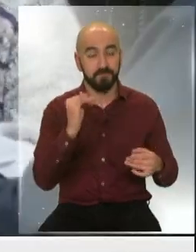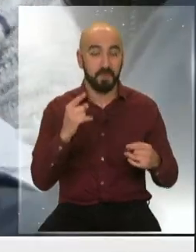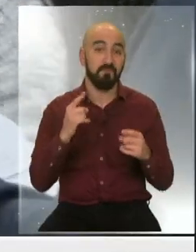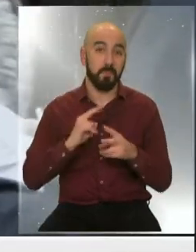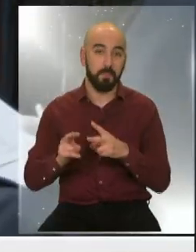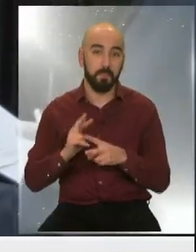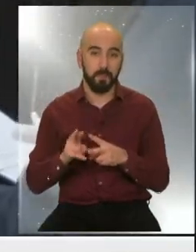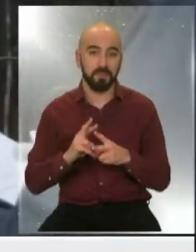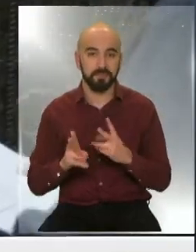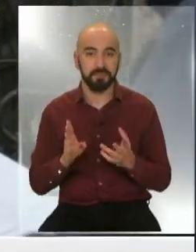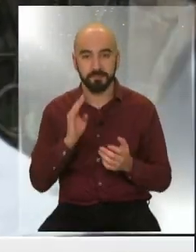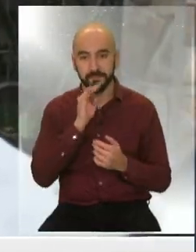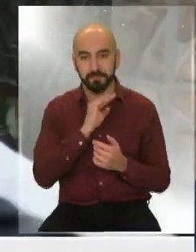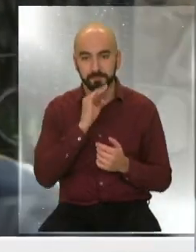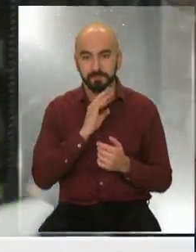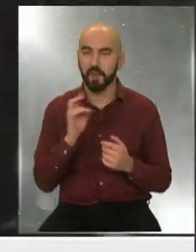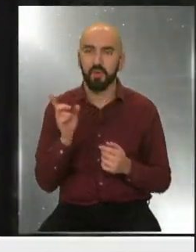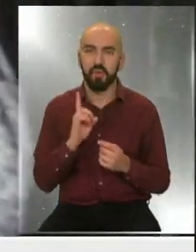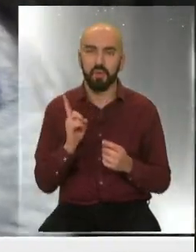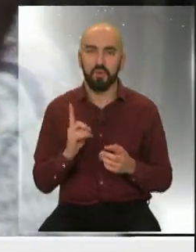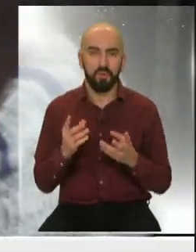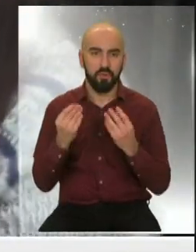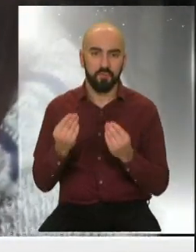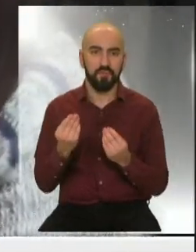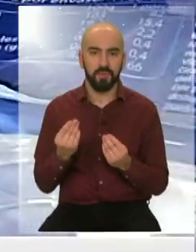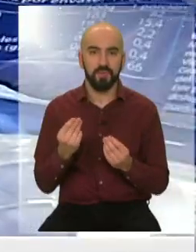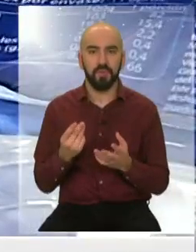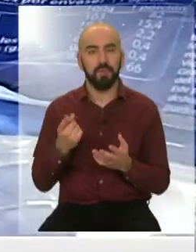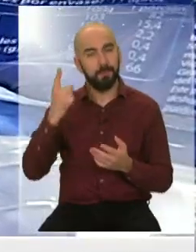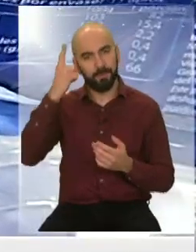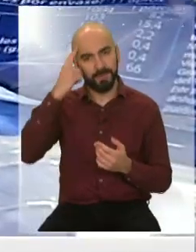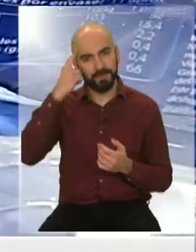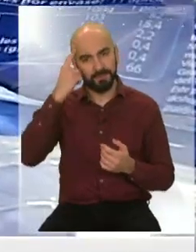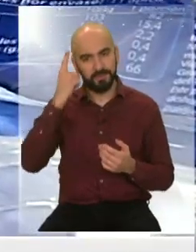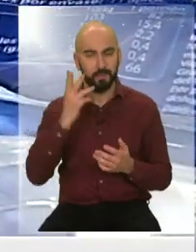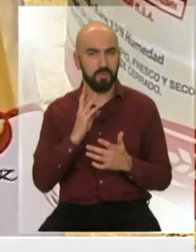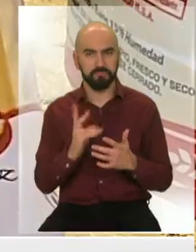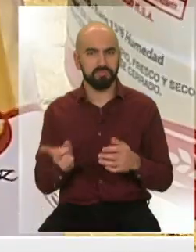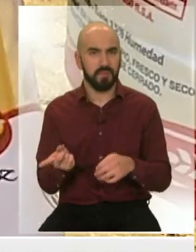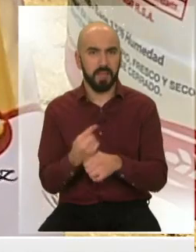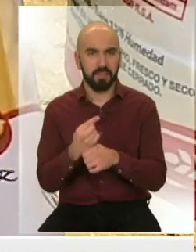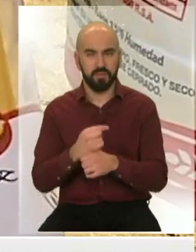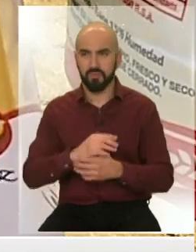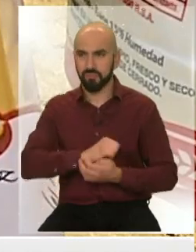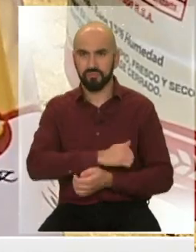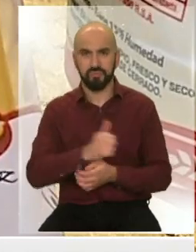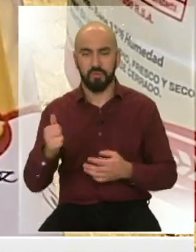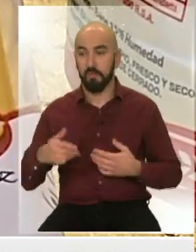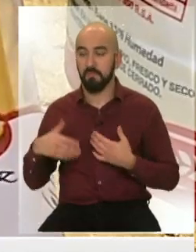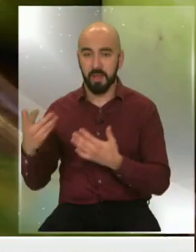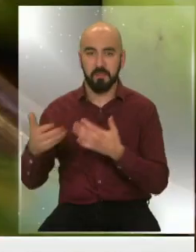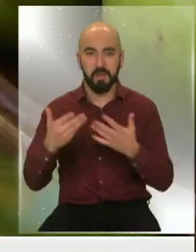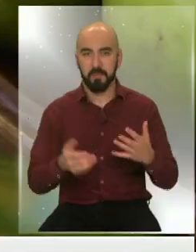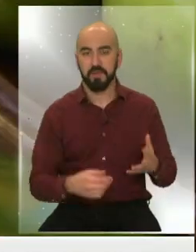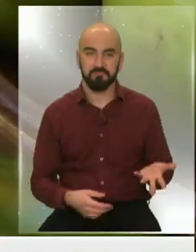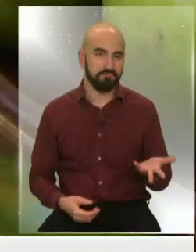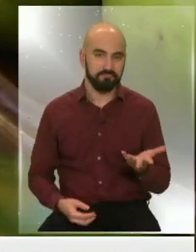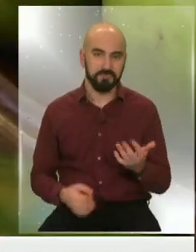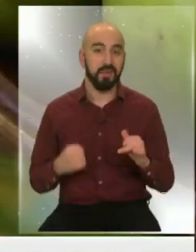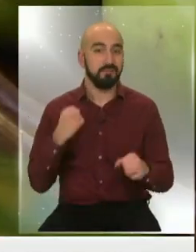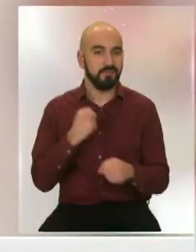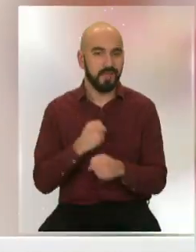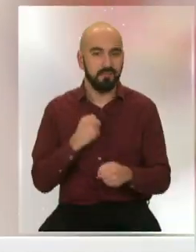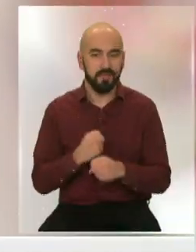posible. No es razonable pensar que esto se puede hacer de inmediatamente para todos. Vamos a llegar con el trabajo de todos,